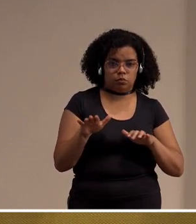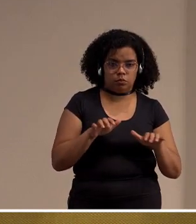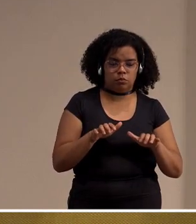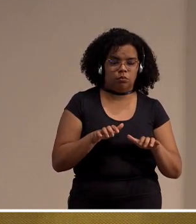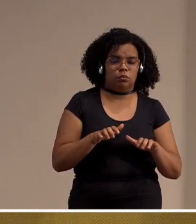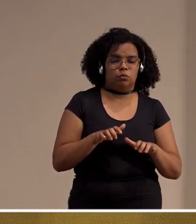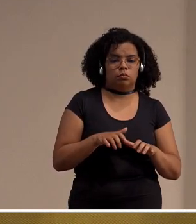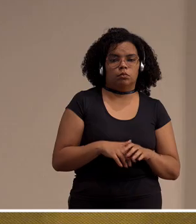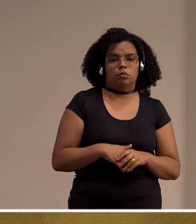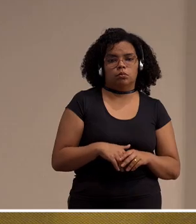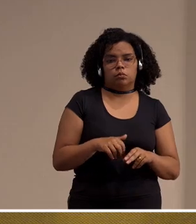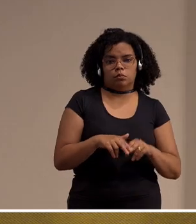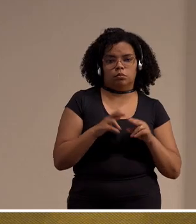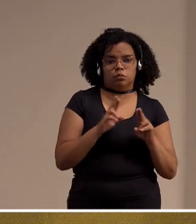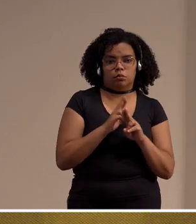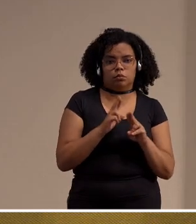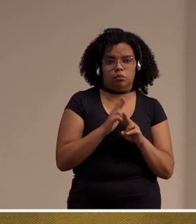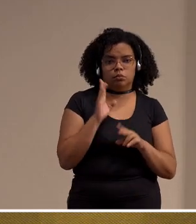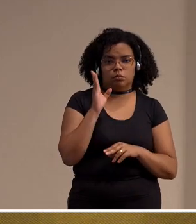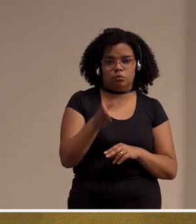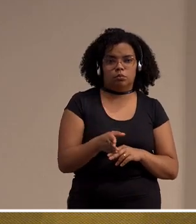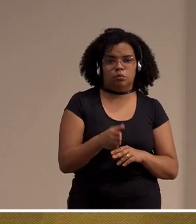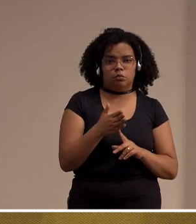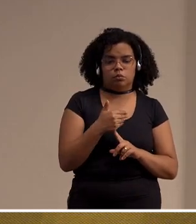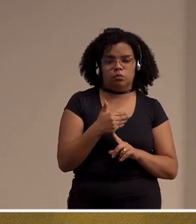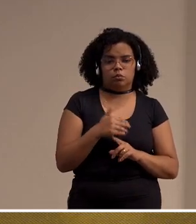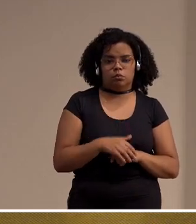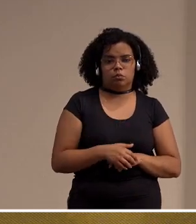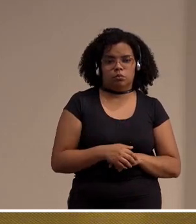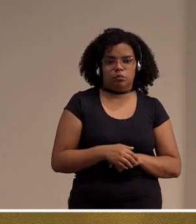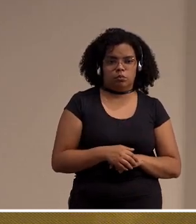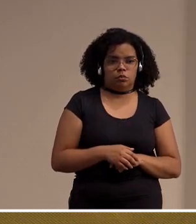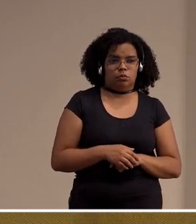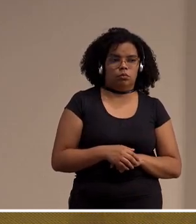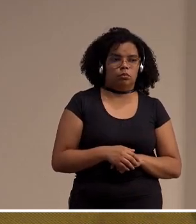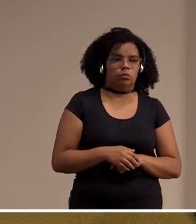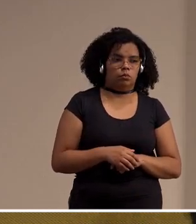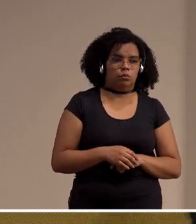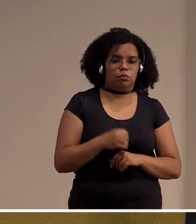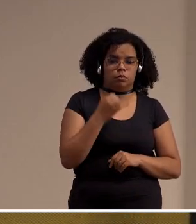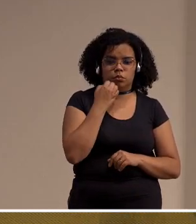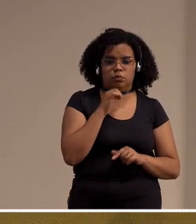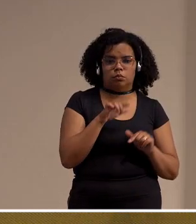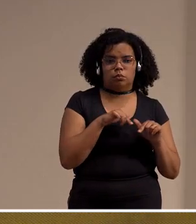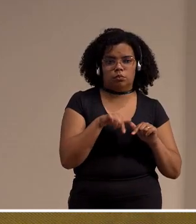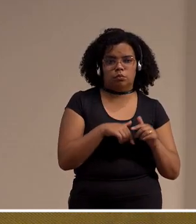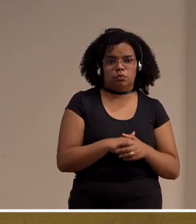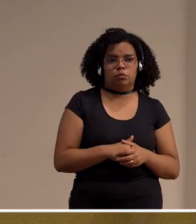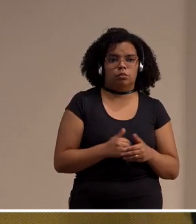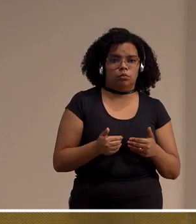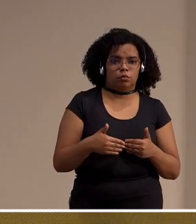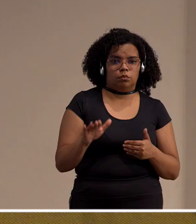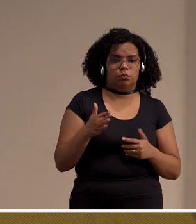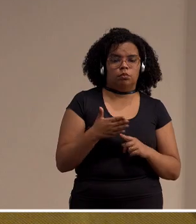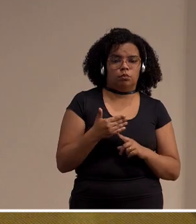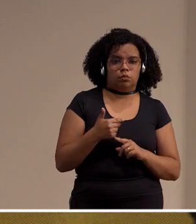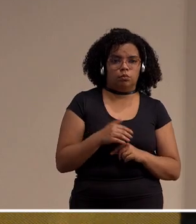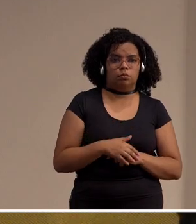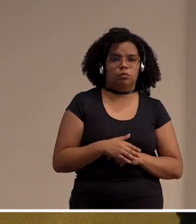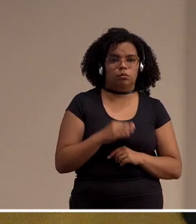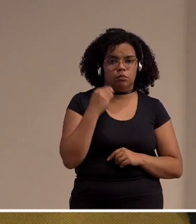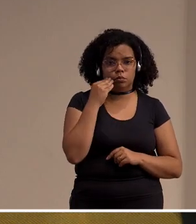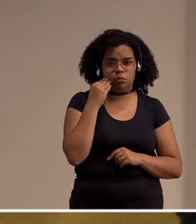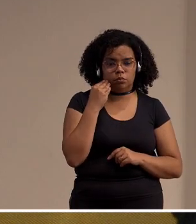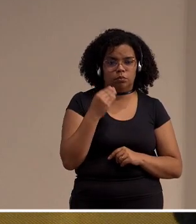con la tecnología, por los avances científicos y progreso de la tecnología. Mas eu acho que a